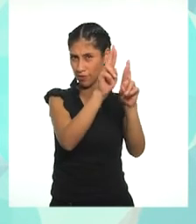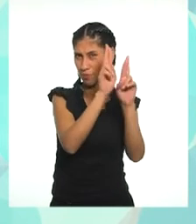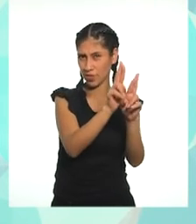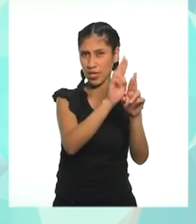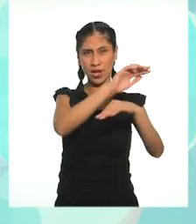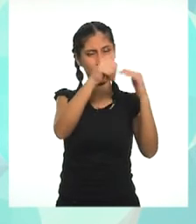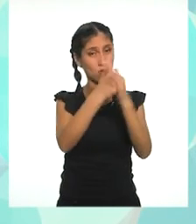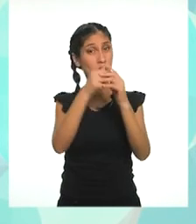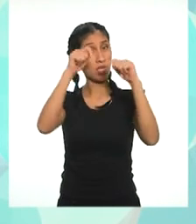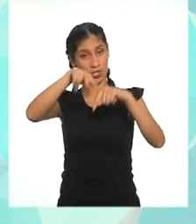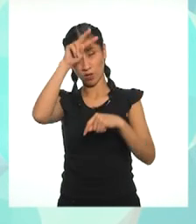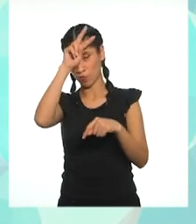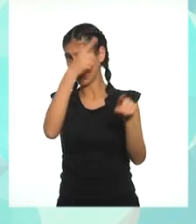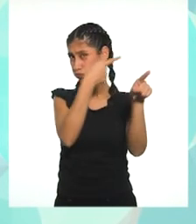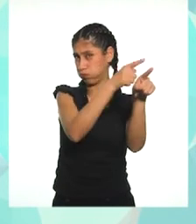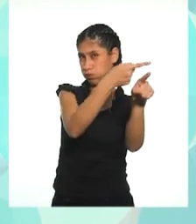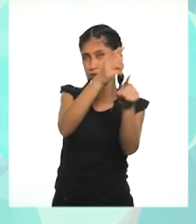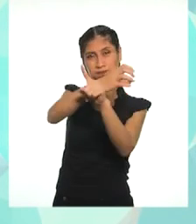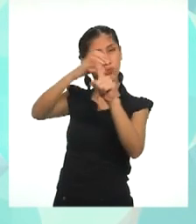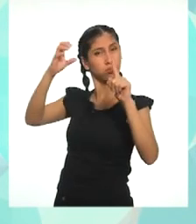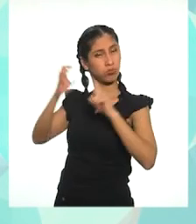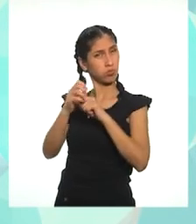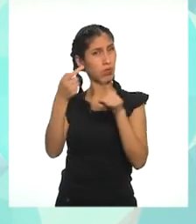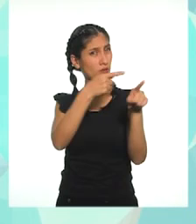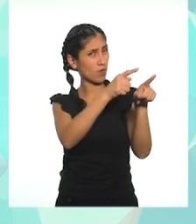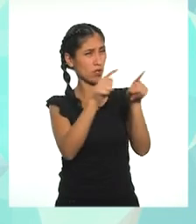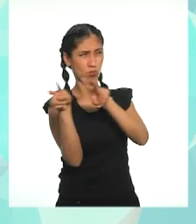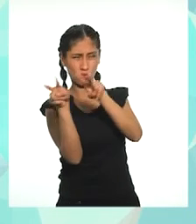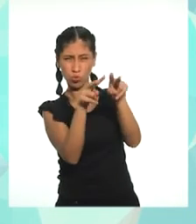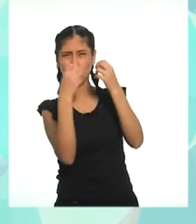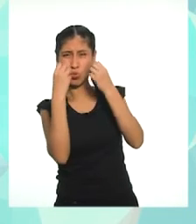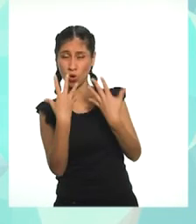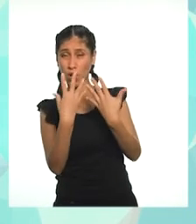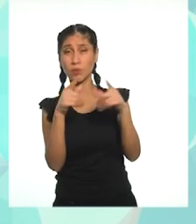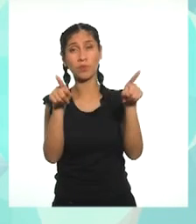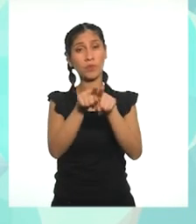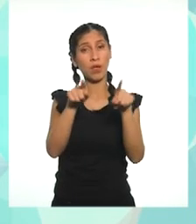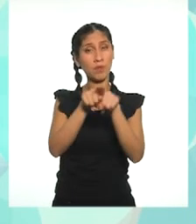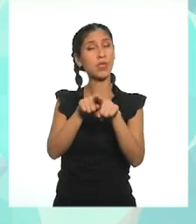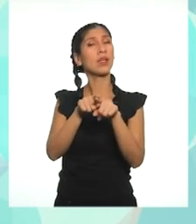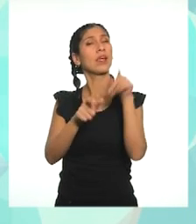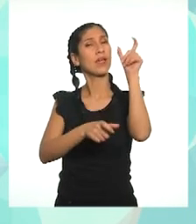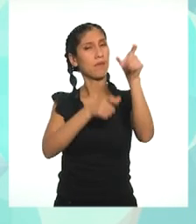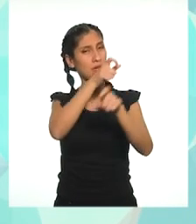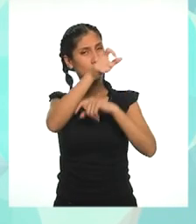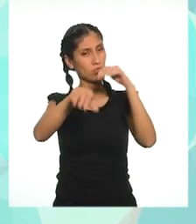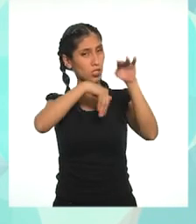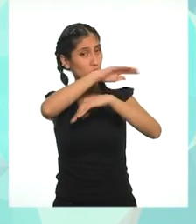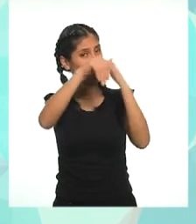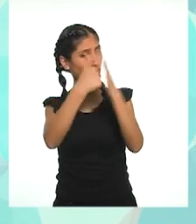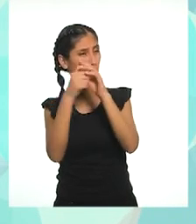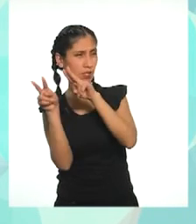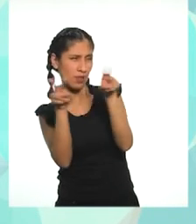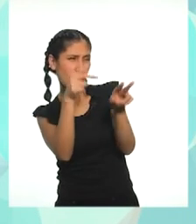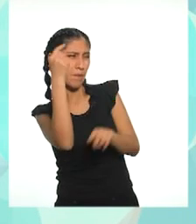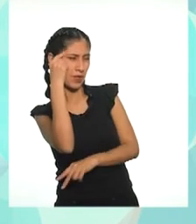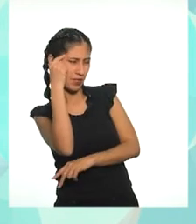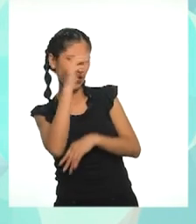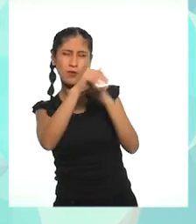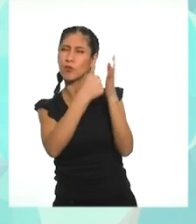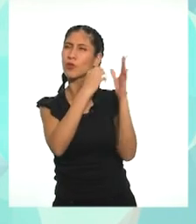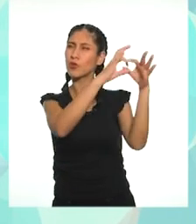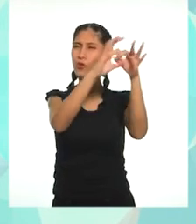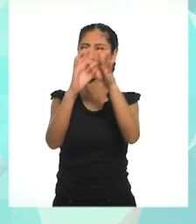estar orgullosos de eso, aprovechando nuestros recursos de una manera adecuada y pensando en los demás para poder crecer siendo un país unido y